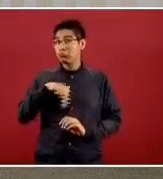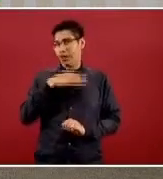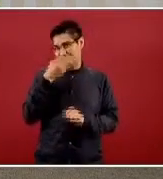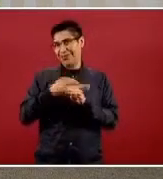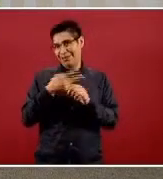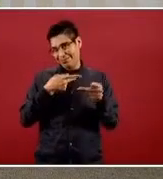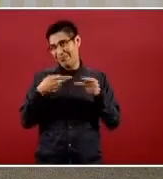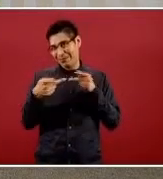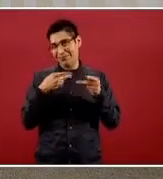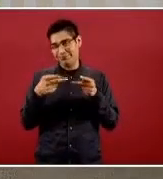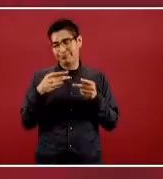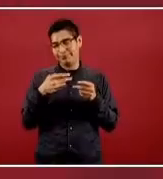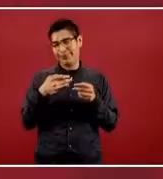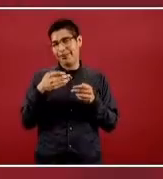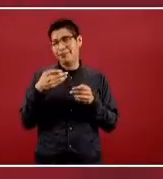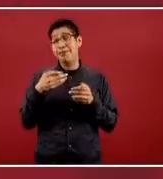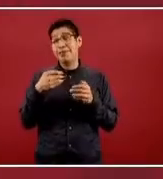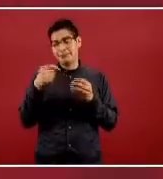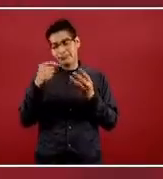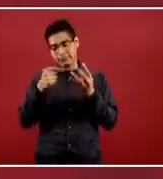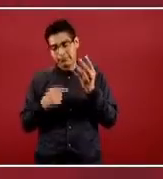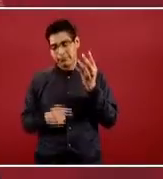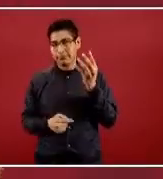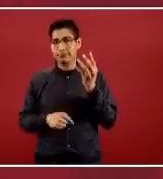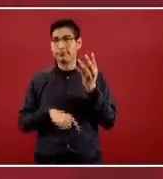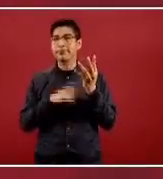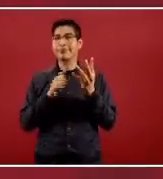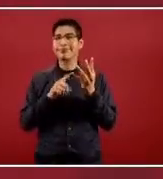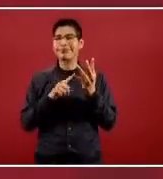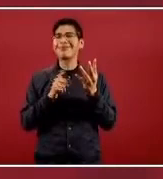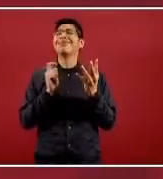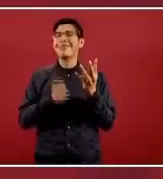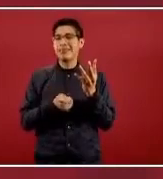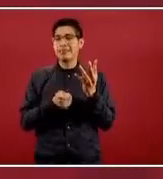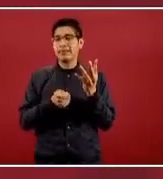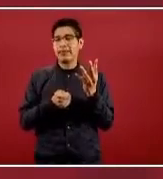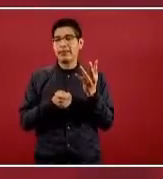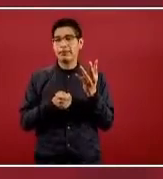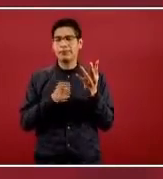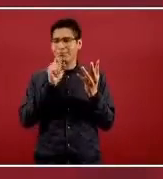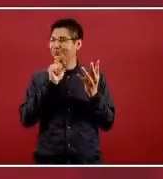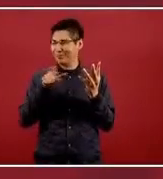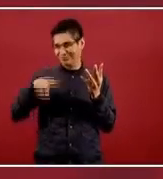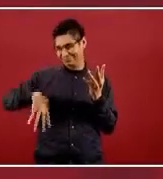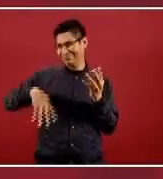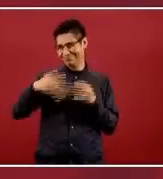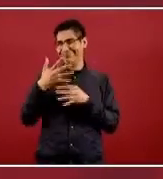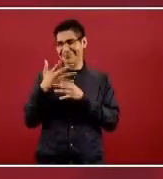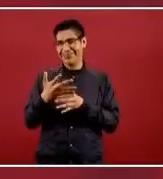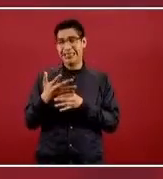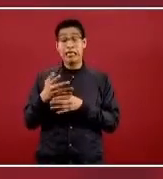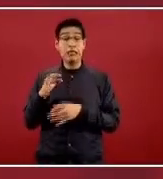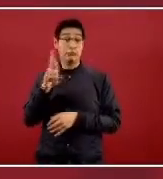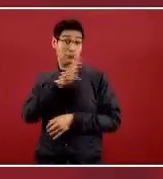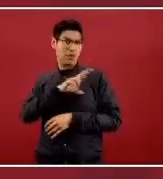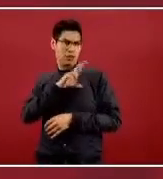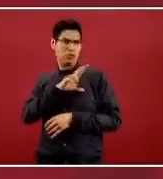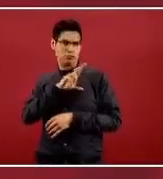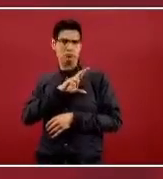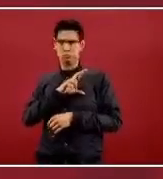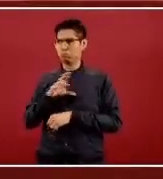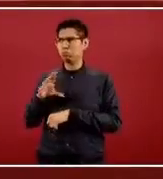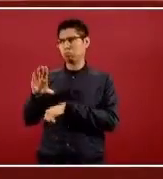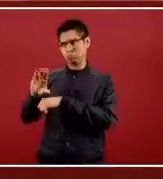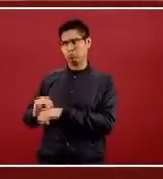son más etapas. La siguiente etapa es la utilización de infraestructura privada. No queremos considerar